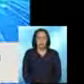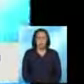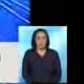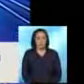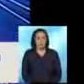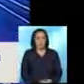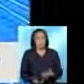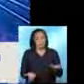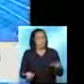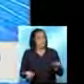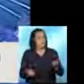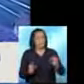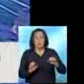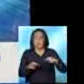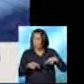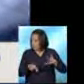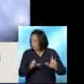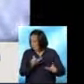sálvame. Si nos dejan,